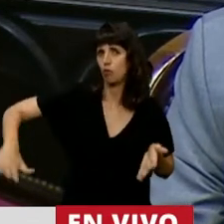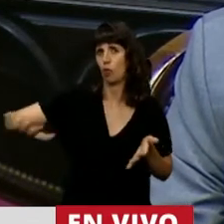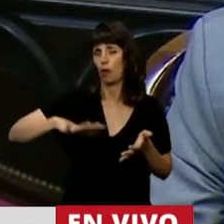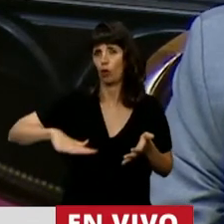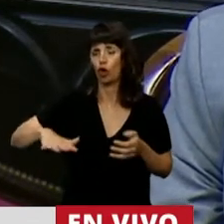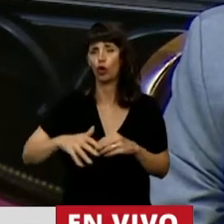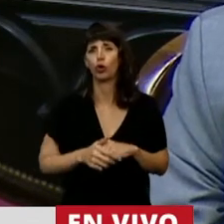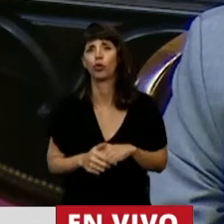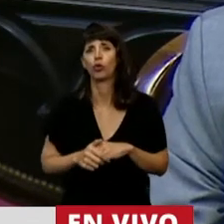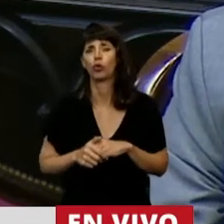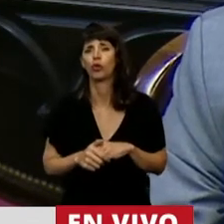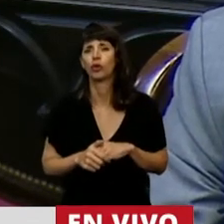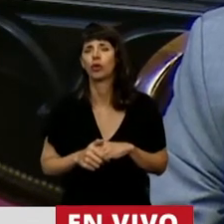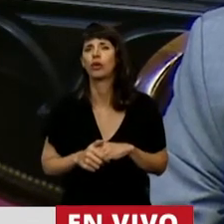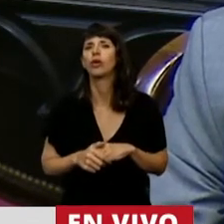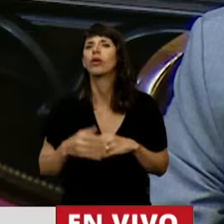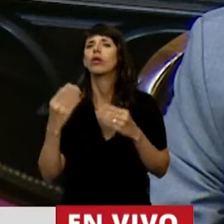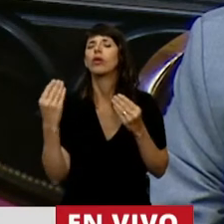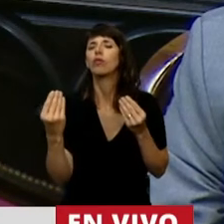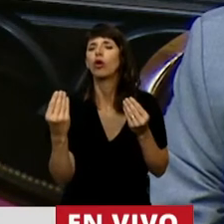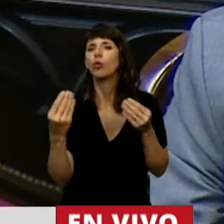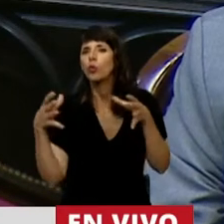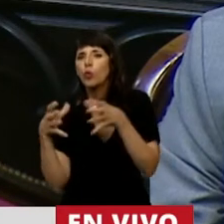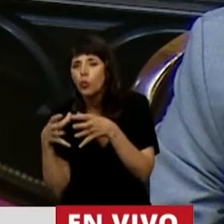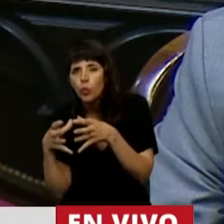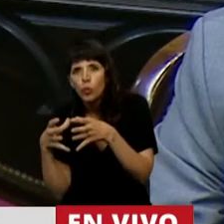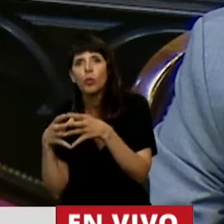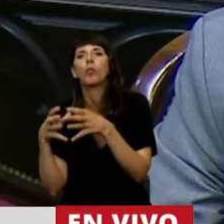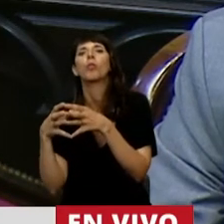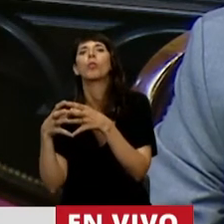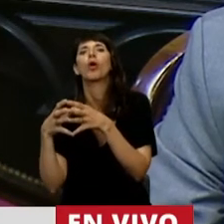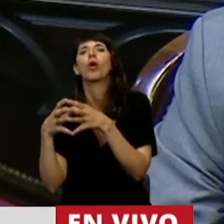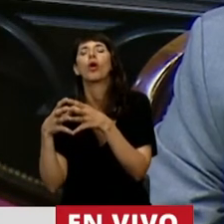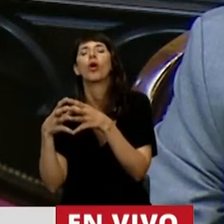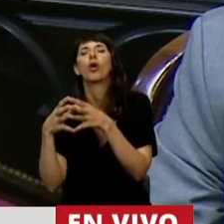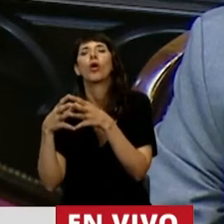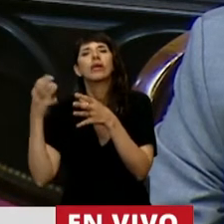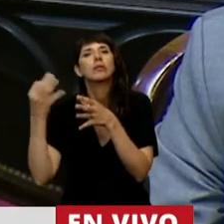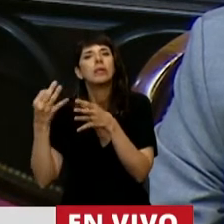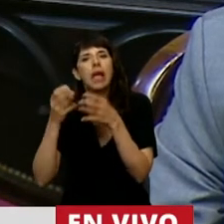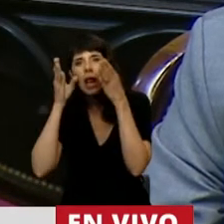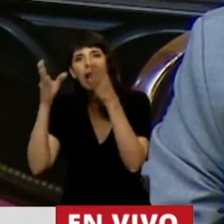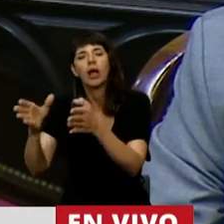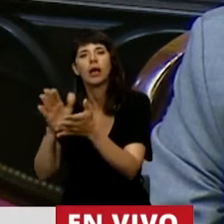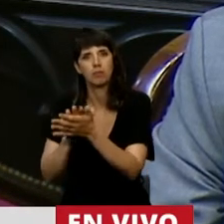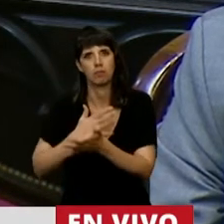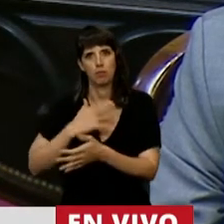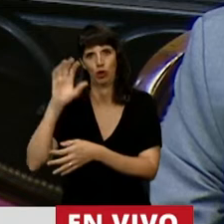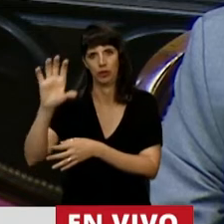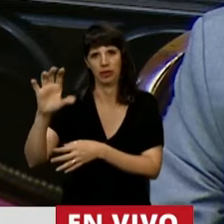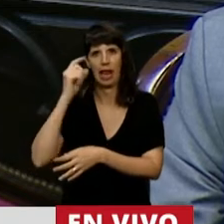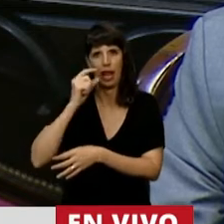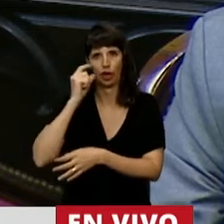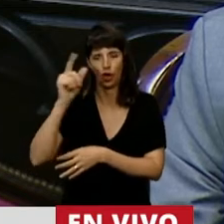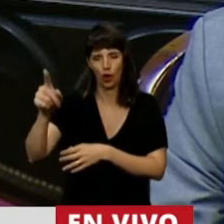particular de esa porción de pueblo argentino que reside en mi provincia, La Rioja. Vengo, por lo tanto, a